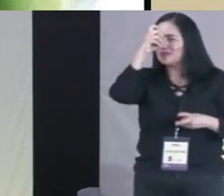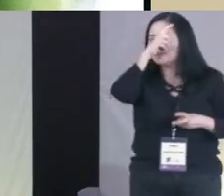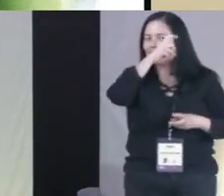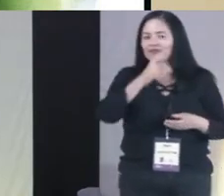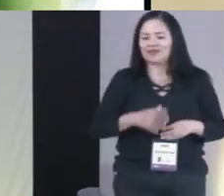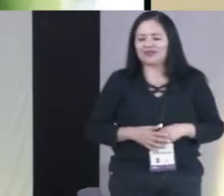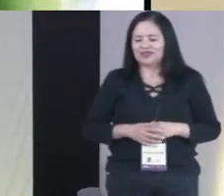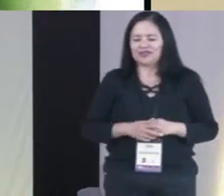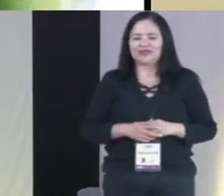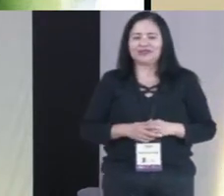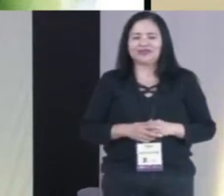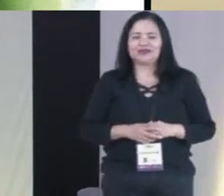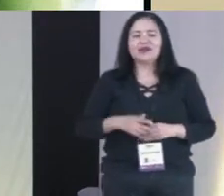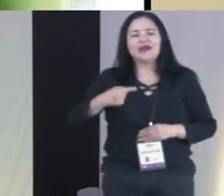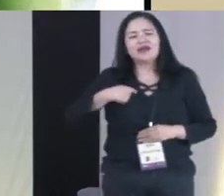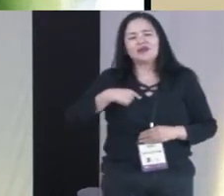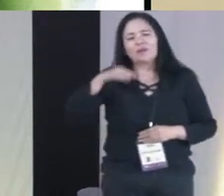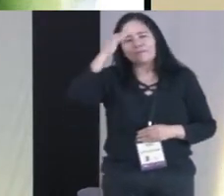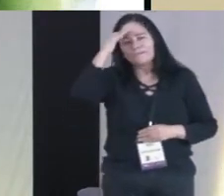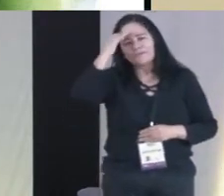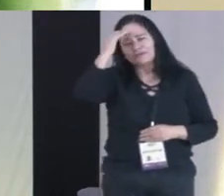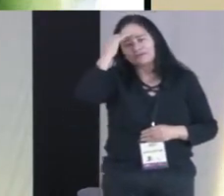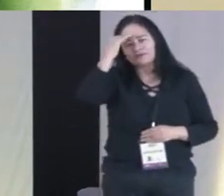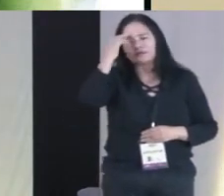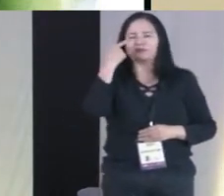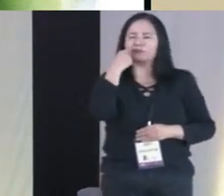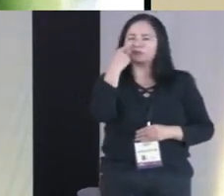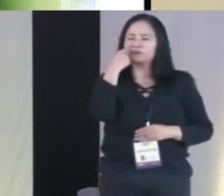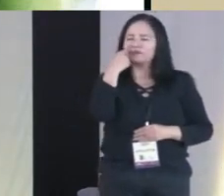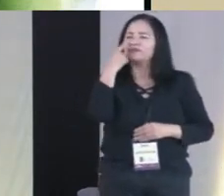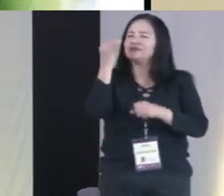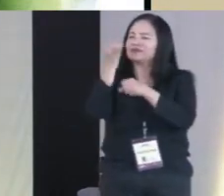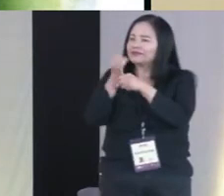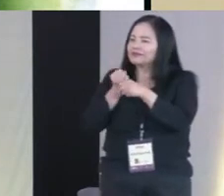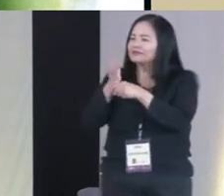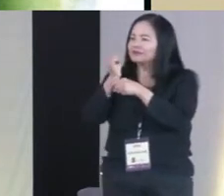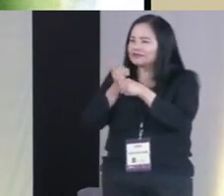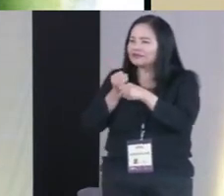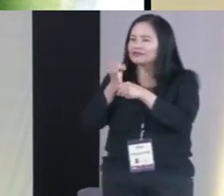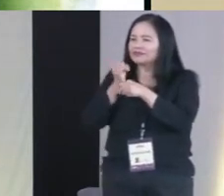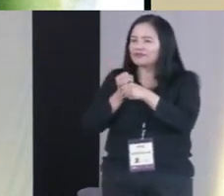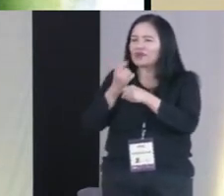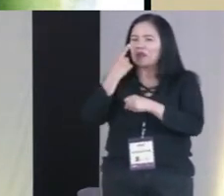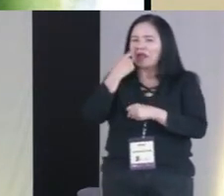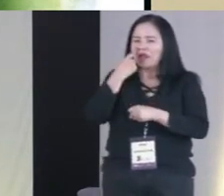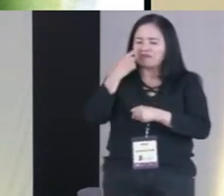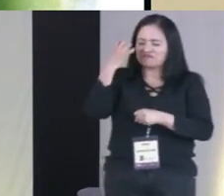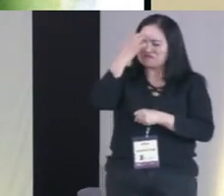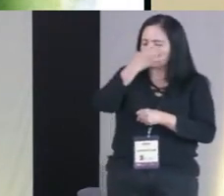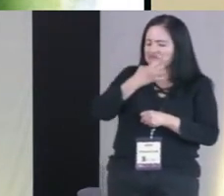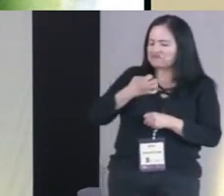Entonces, pues empecé a encontrar como una serie de pistas que me pusieran a Cortés